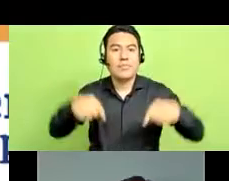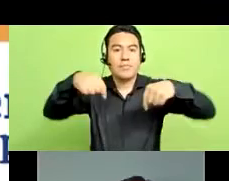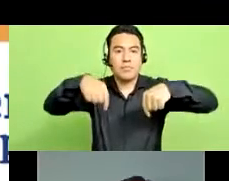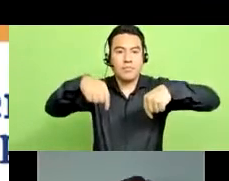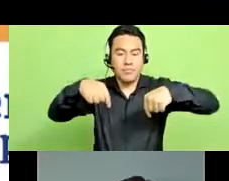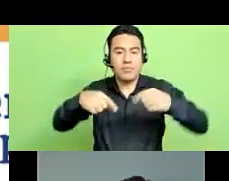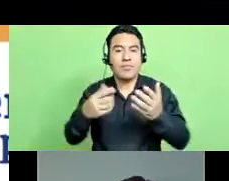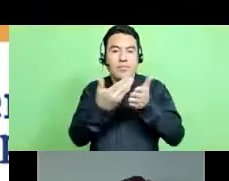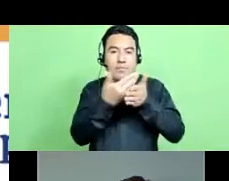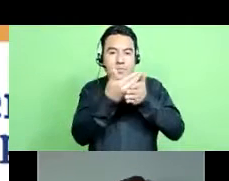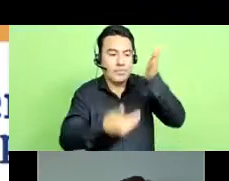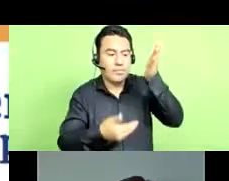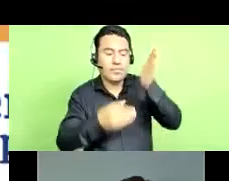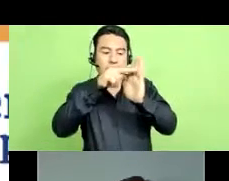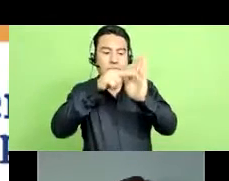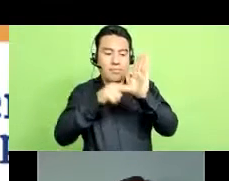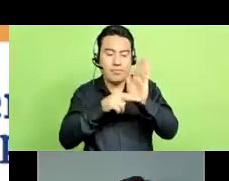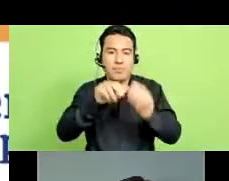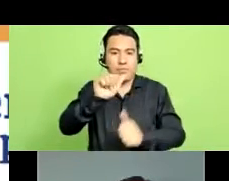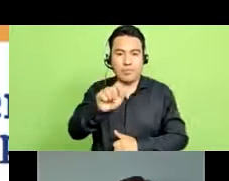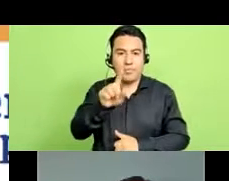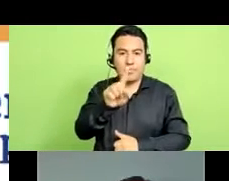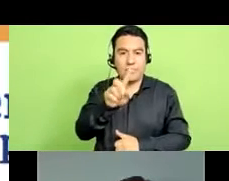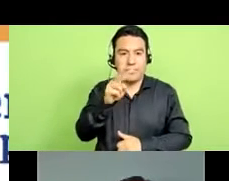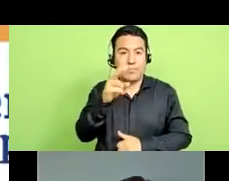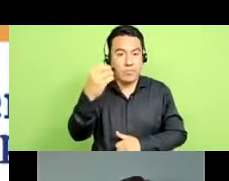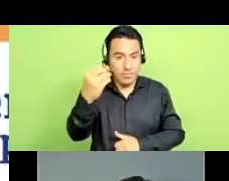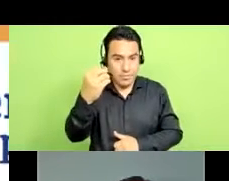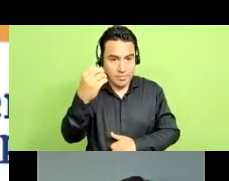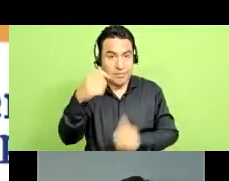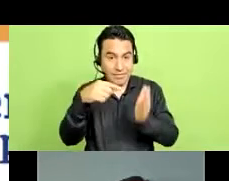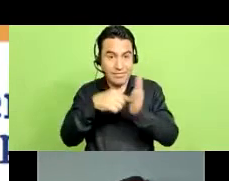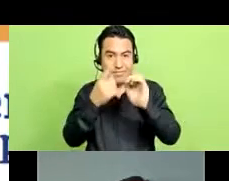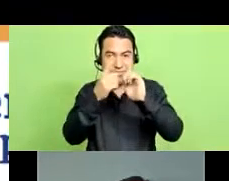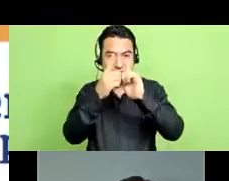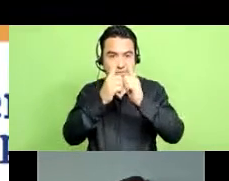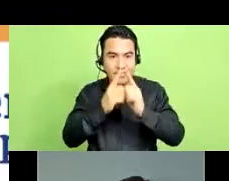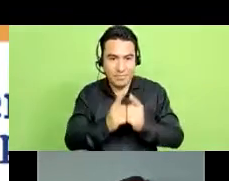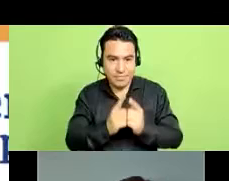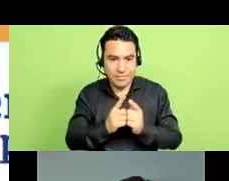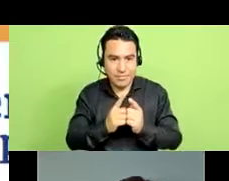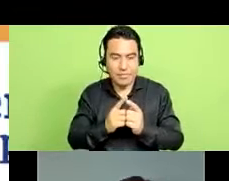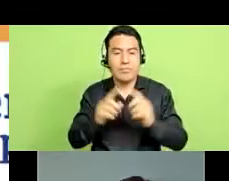consulta de la norma técnica a 120 accesibilidad universal edificaciones